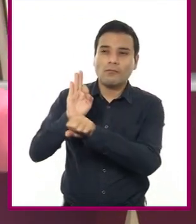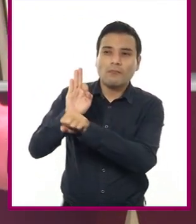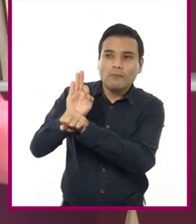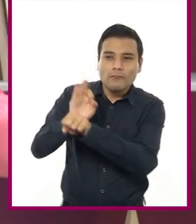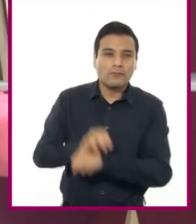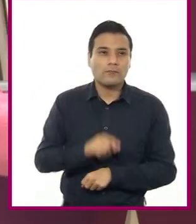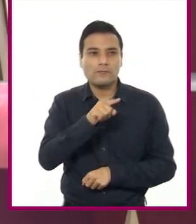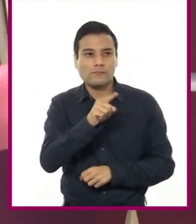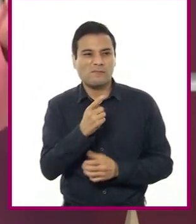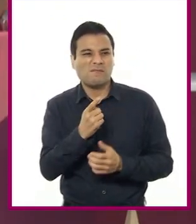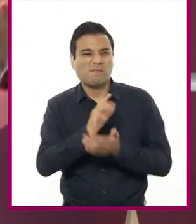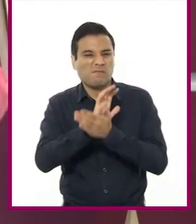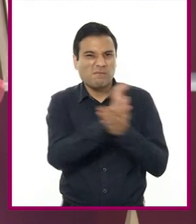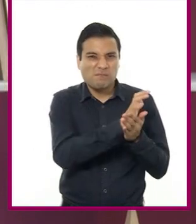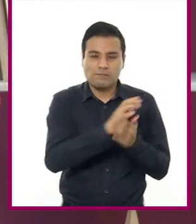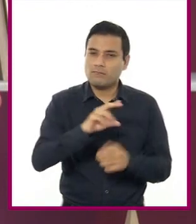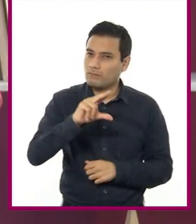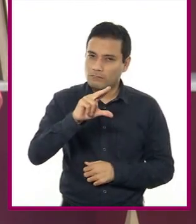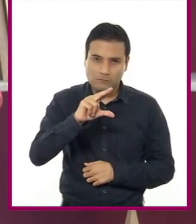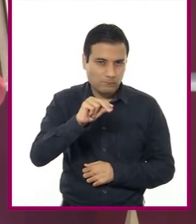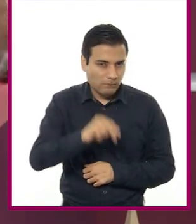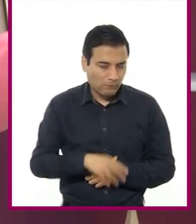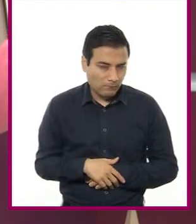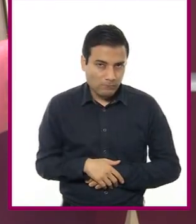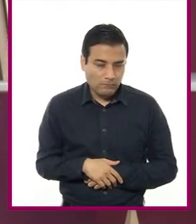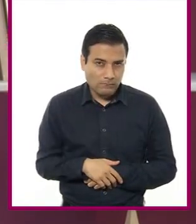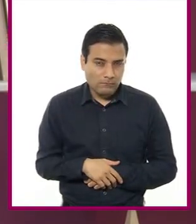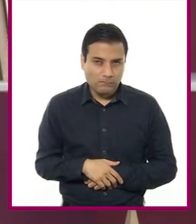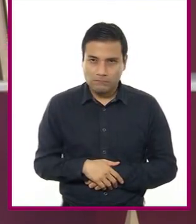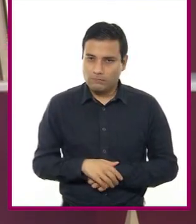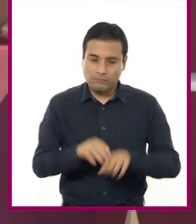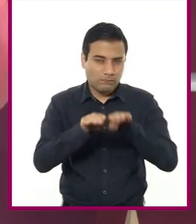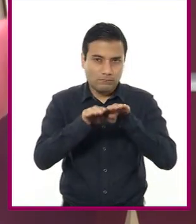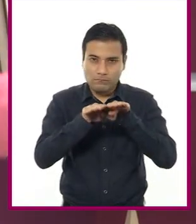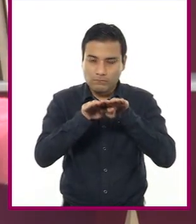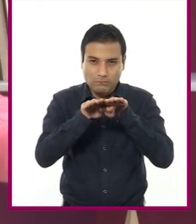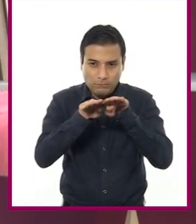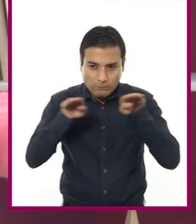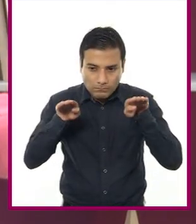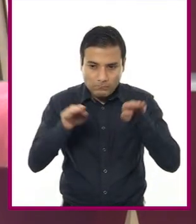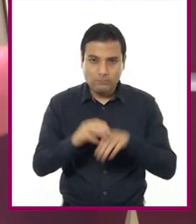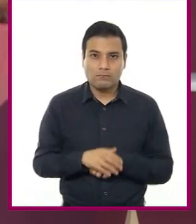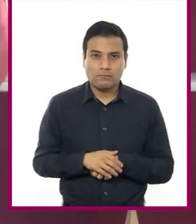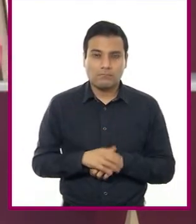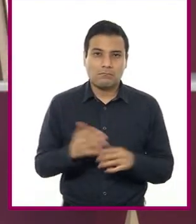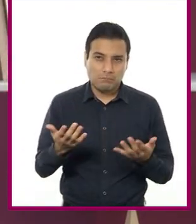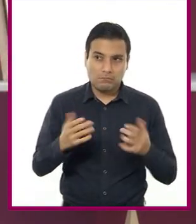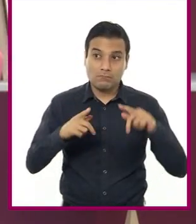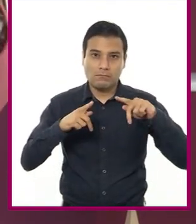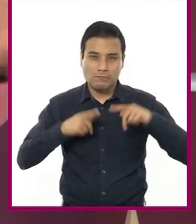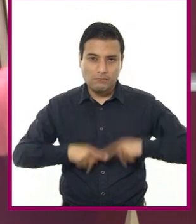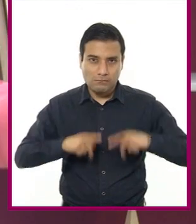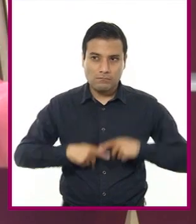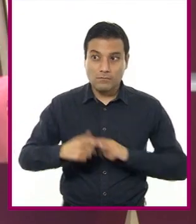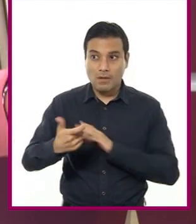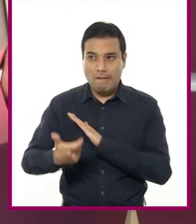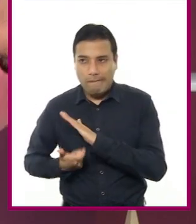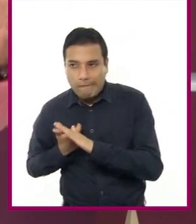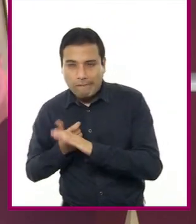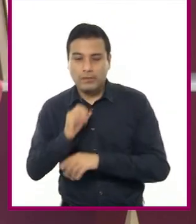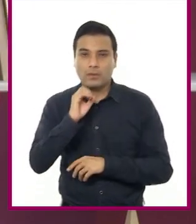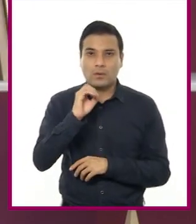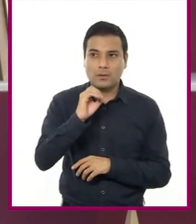a organizaciones o personas. No se permite que influencias, intereses o